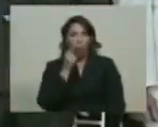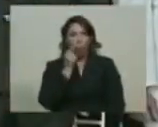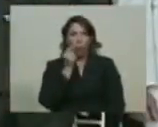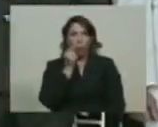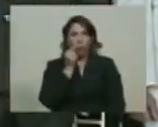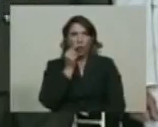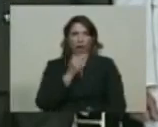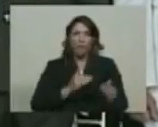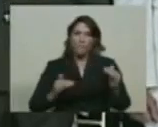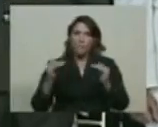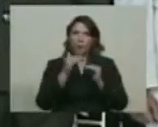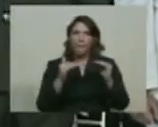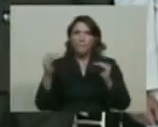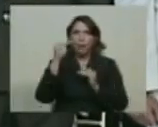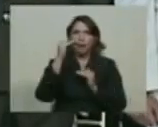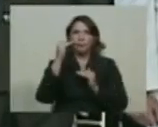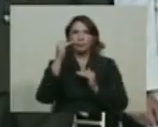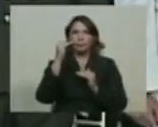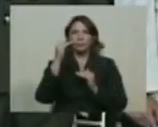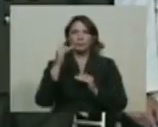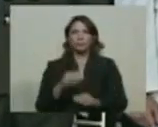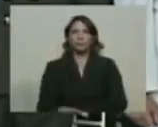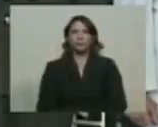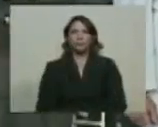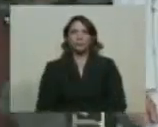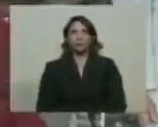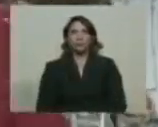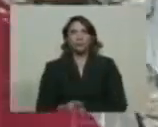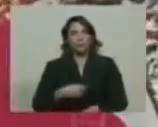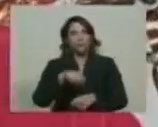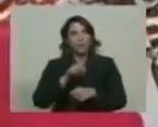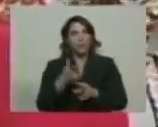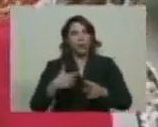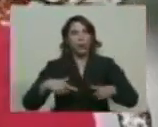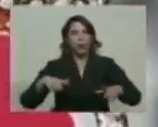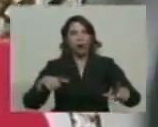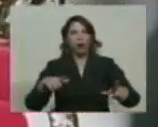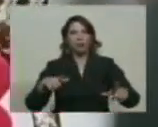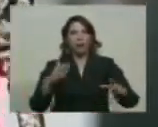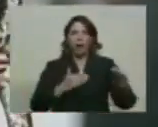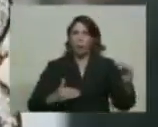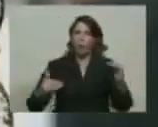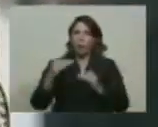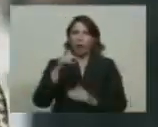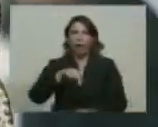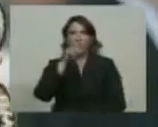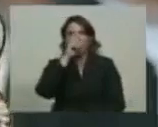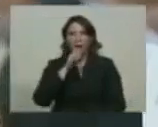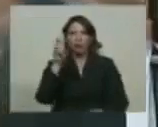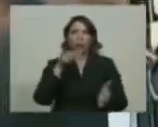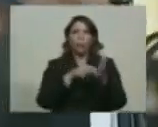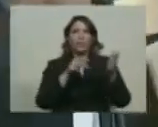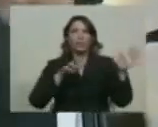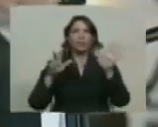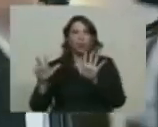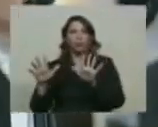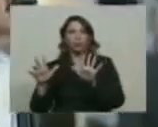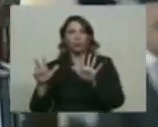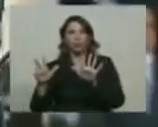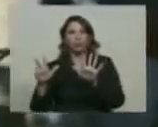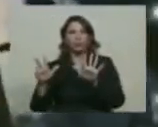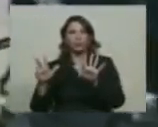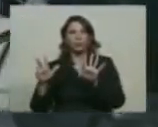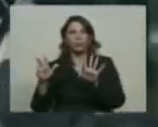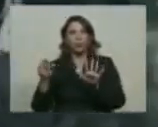han ascendido en el primer lugar de las promociones de este año 2018.